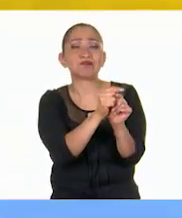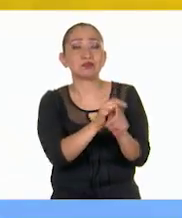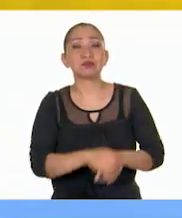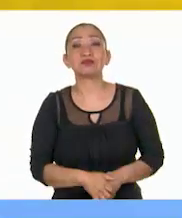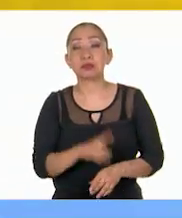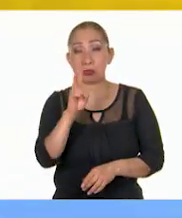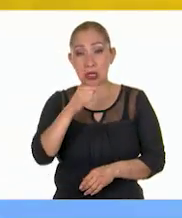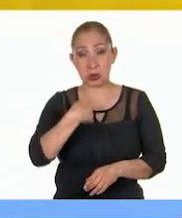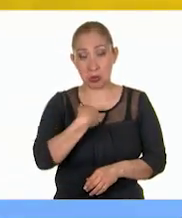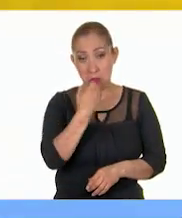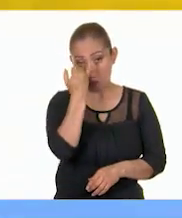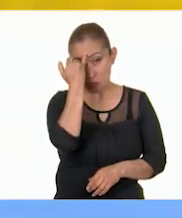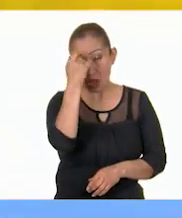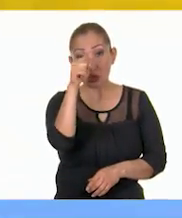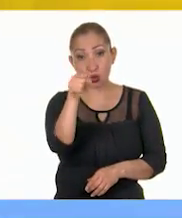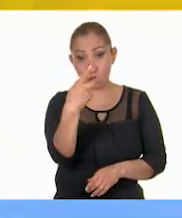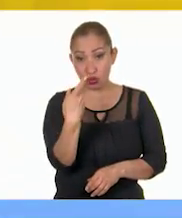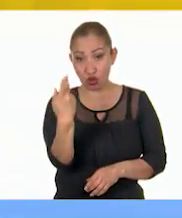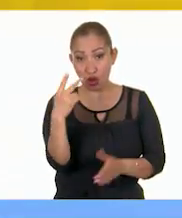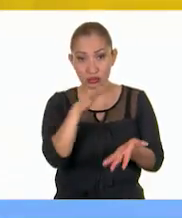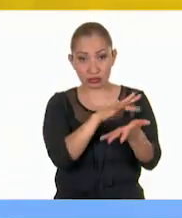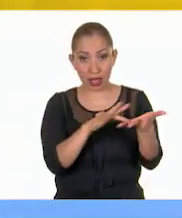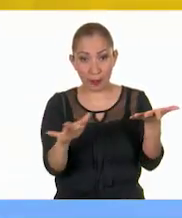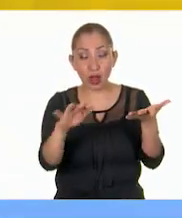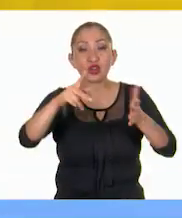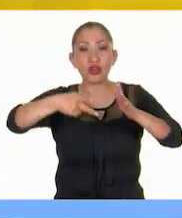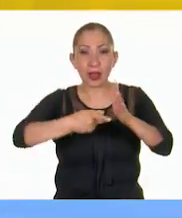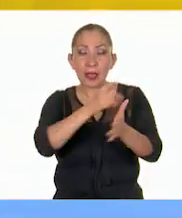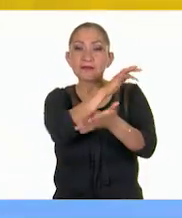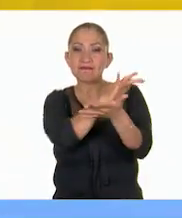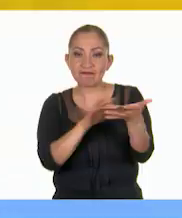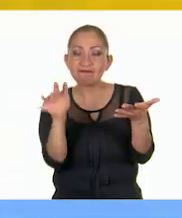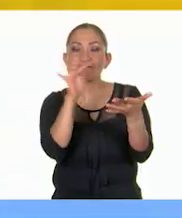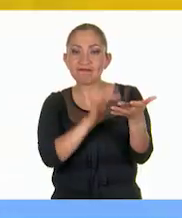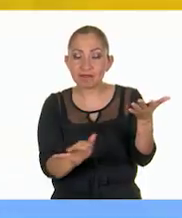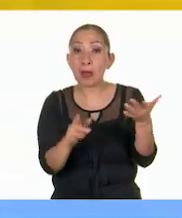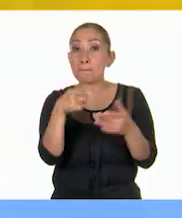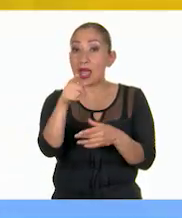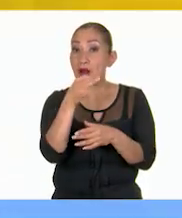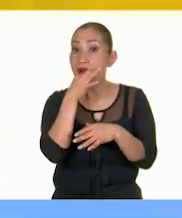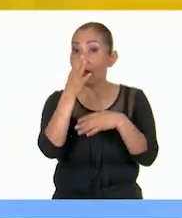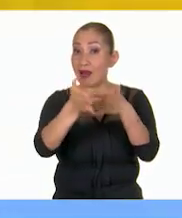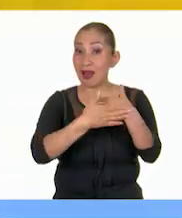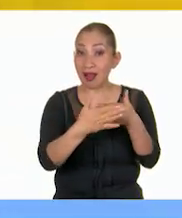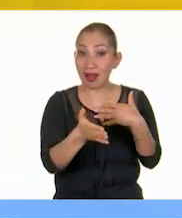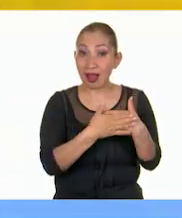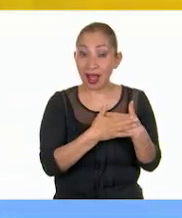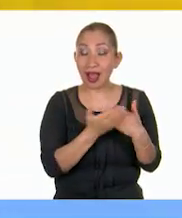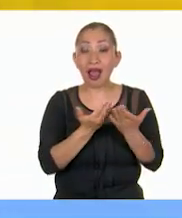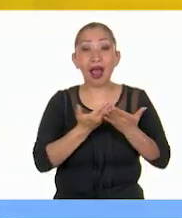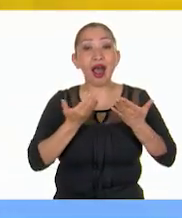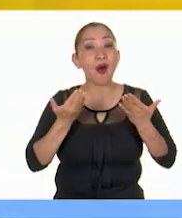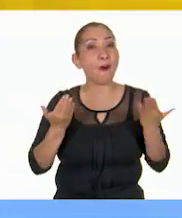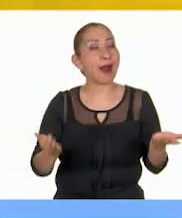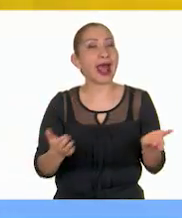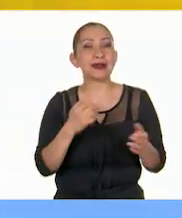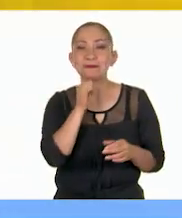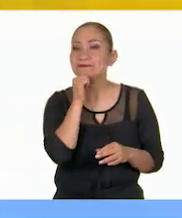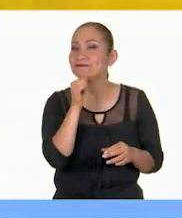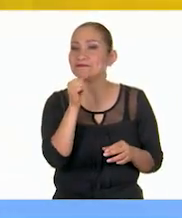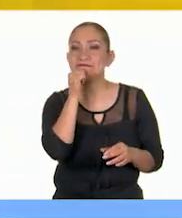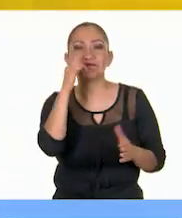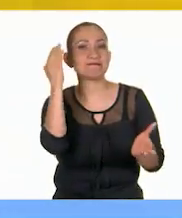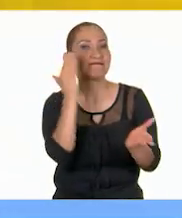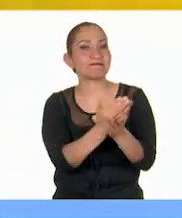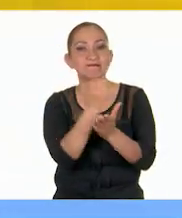hecho, te propongo que lo leamos y lo releamos, pero te anticipo que en esta ocasión no podremos